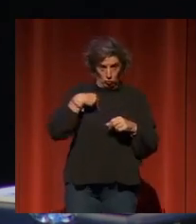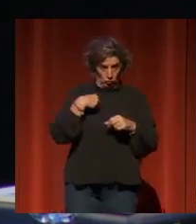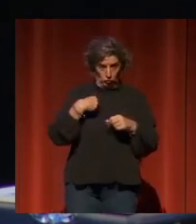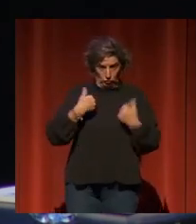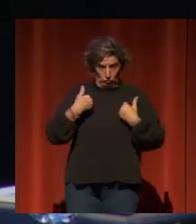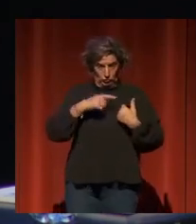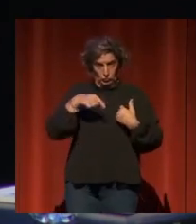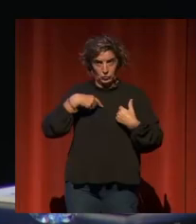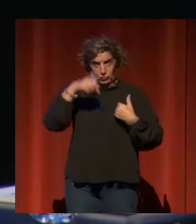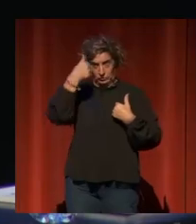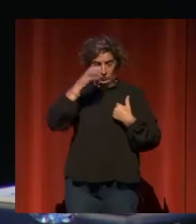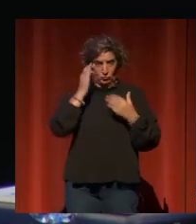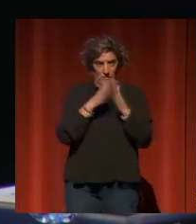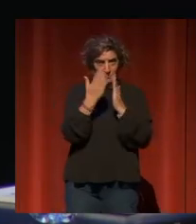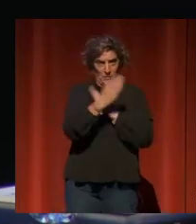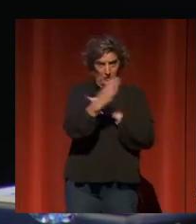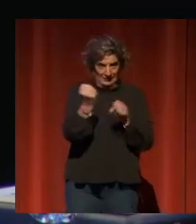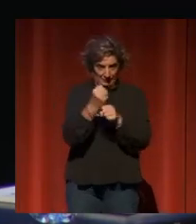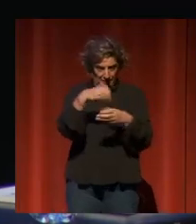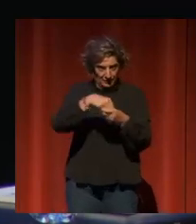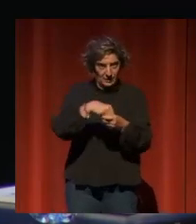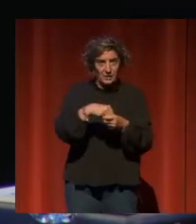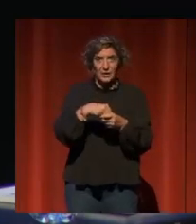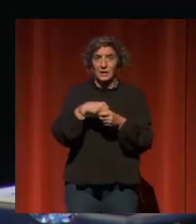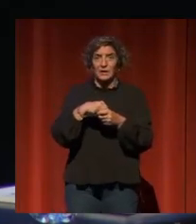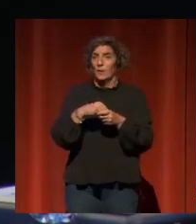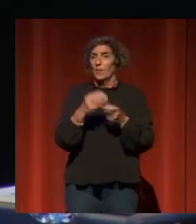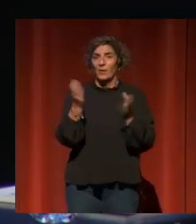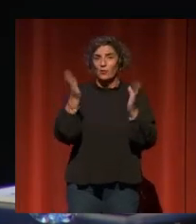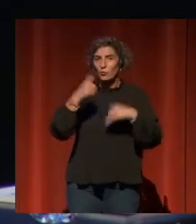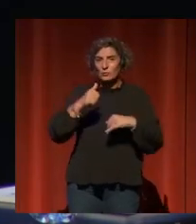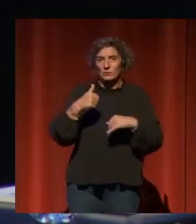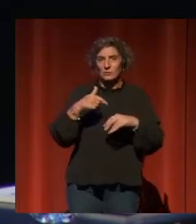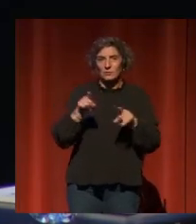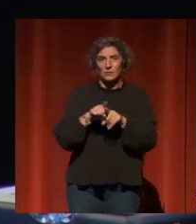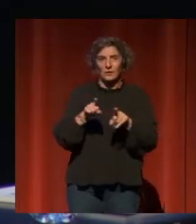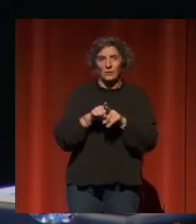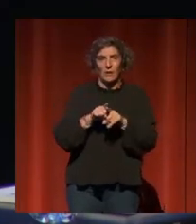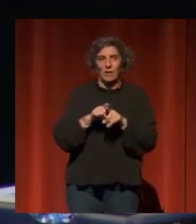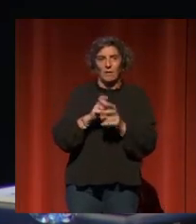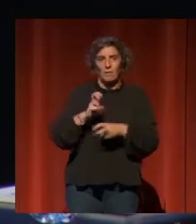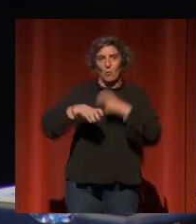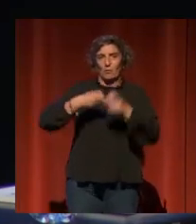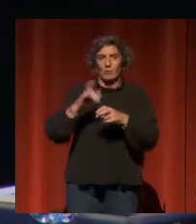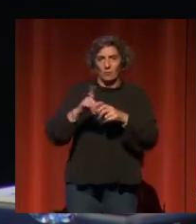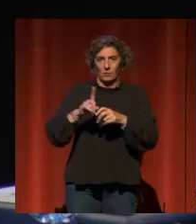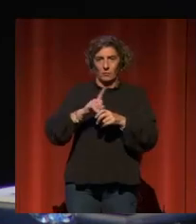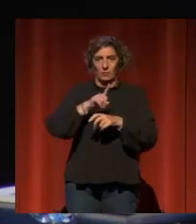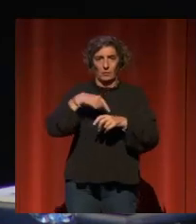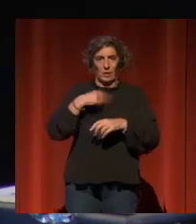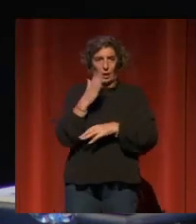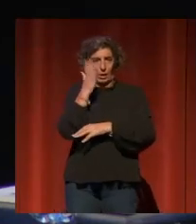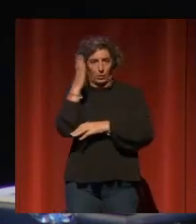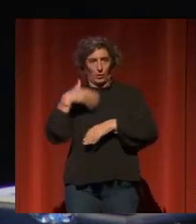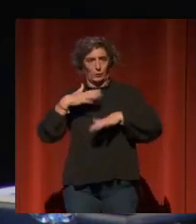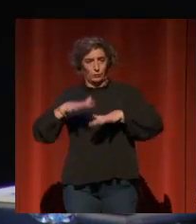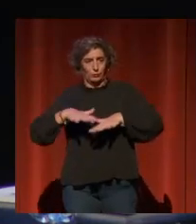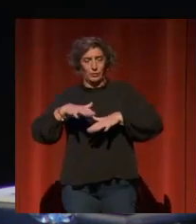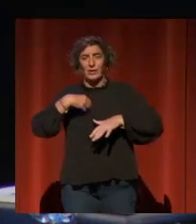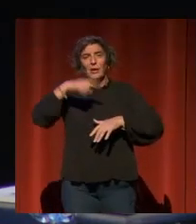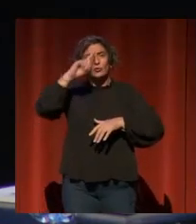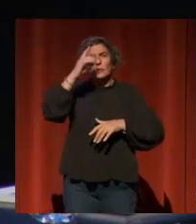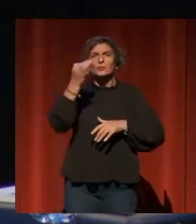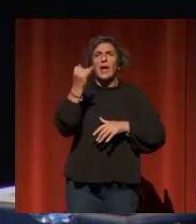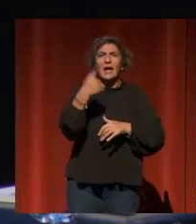las bibliotecarias no estamos actualizados no lo sabemos lo que está se pasando